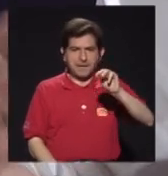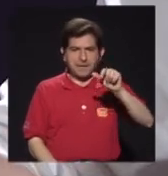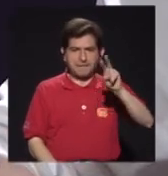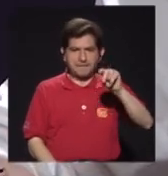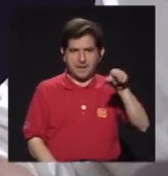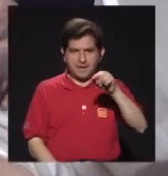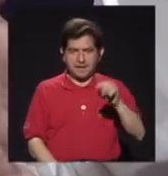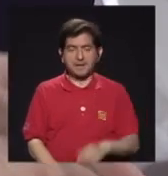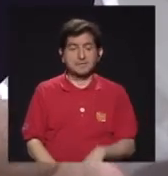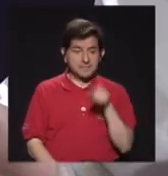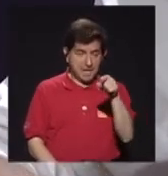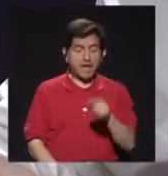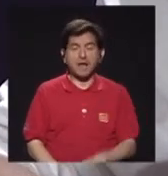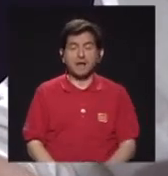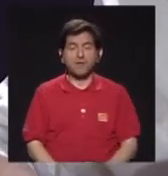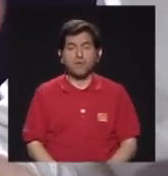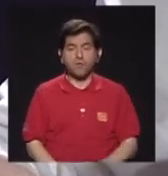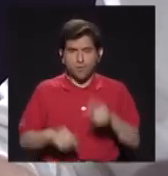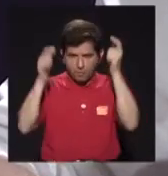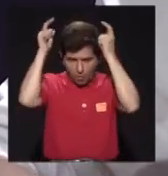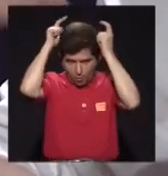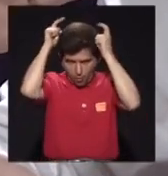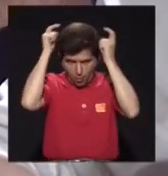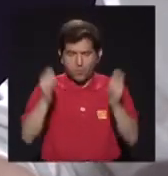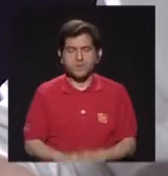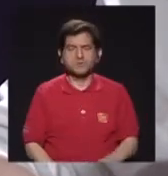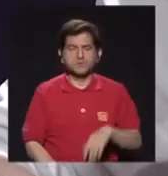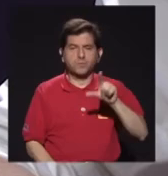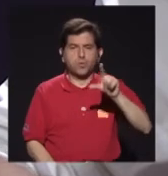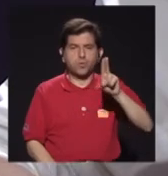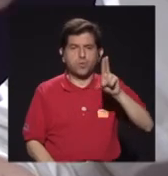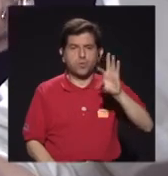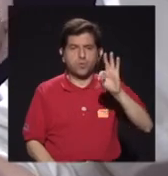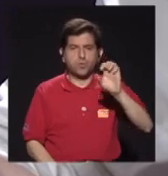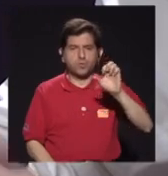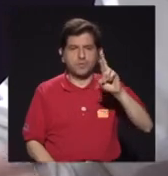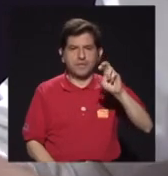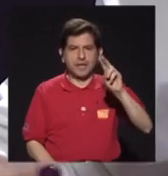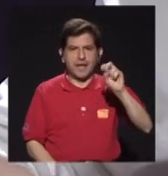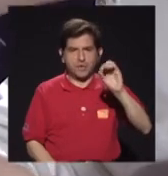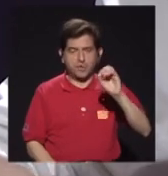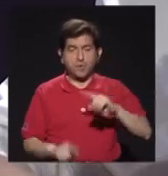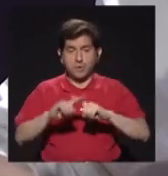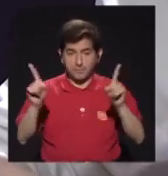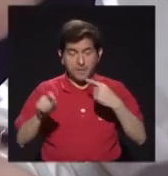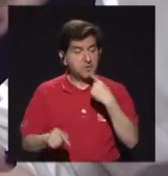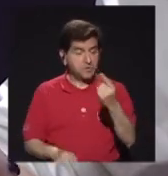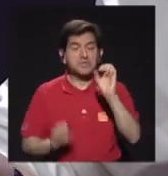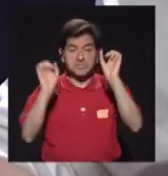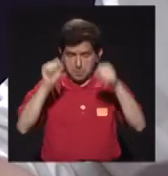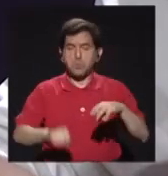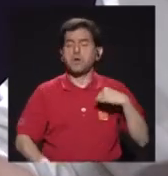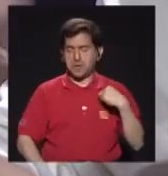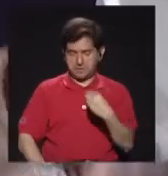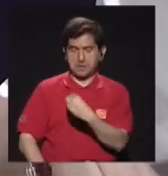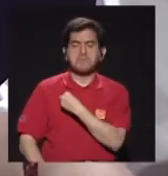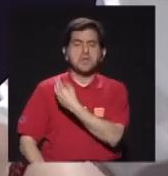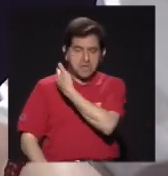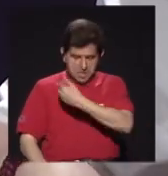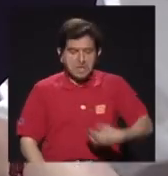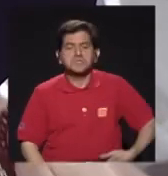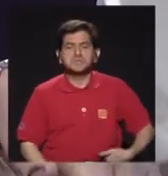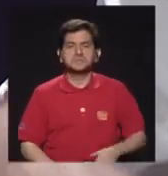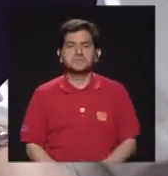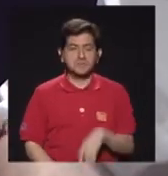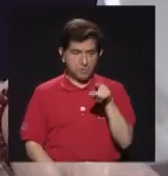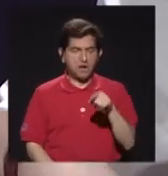presidencia de que era un obispo luterano y que finalmente la sala constitucional dice que puede ser ministro de la presidencia porque no